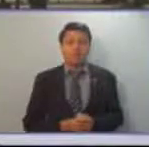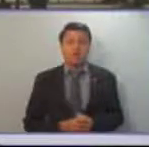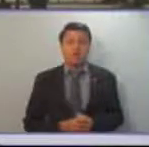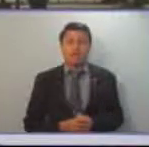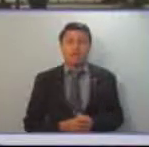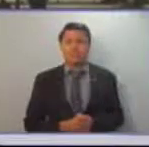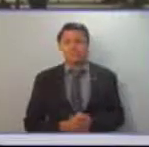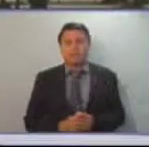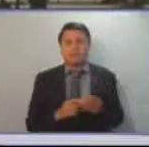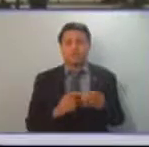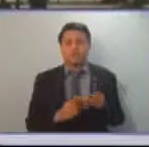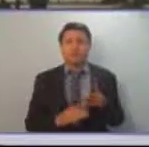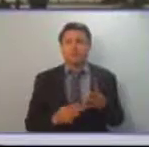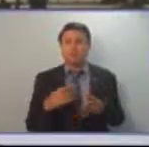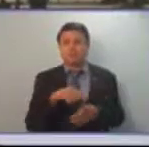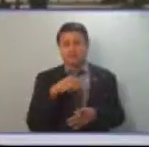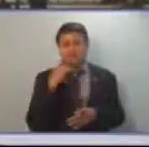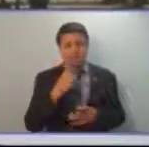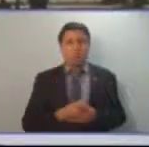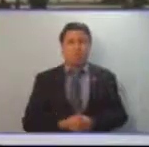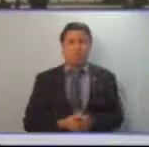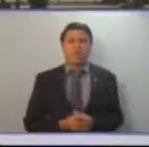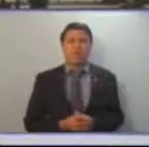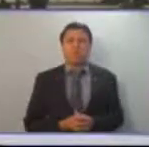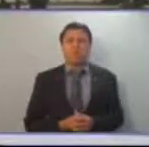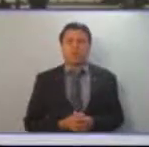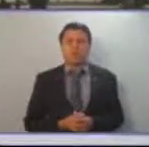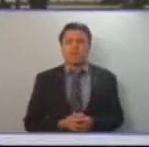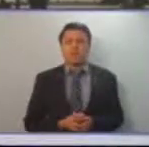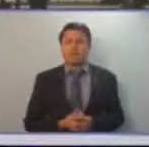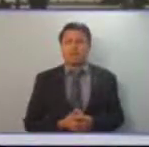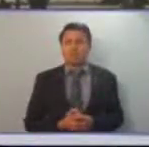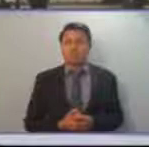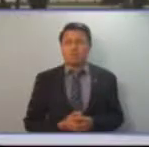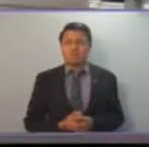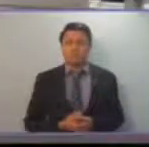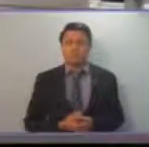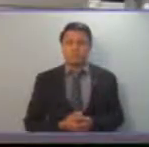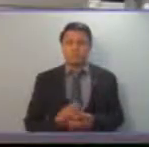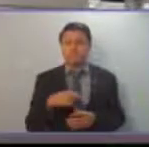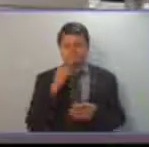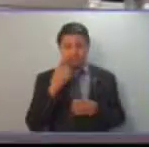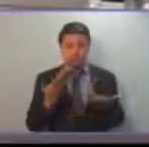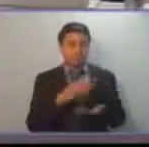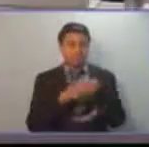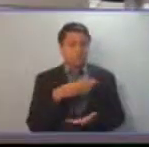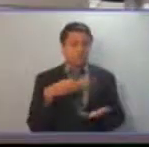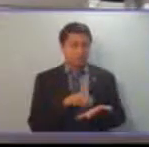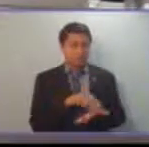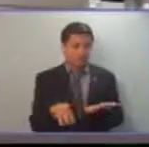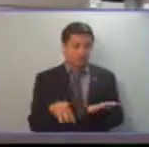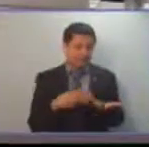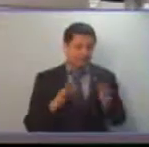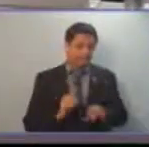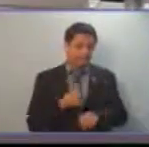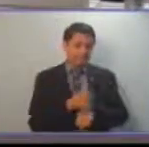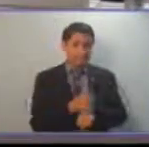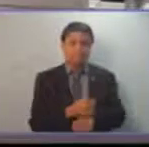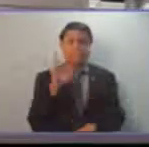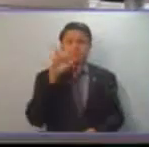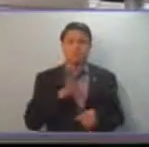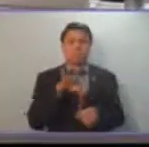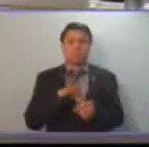establecimos por fin la pluralidad para integrar los consejos municipales, establecimos el